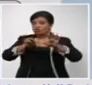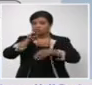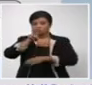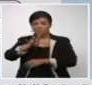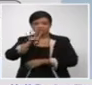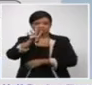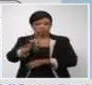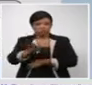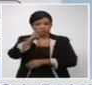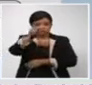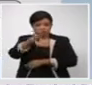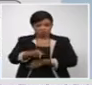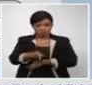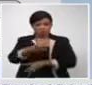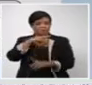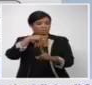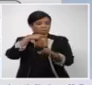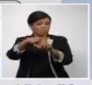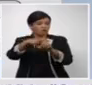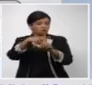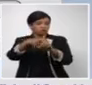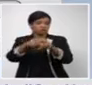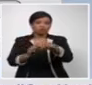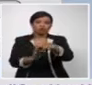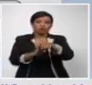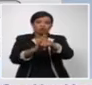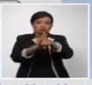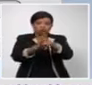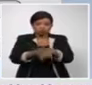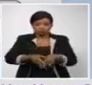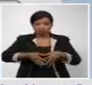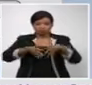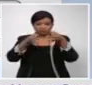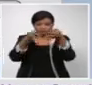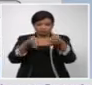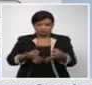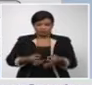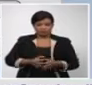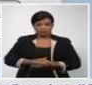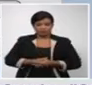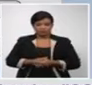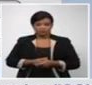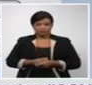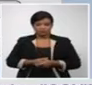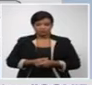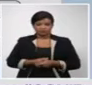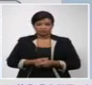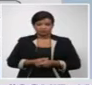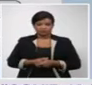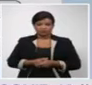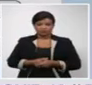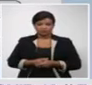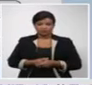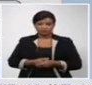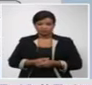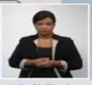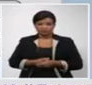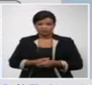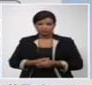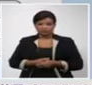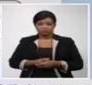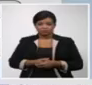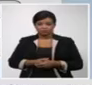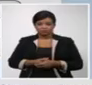personas que se ha diagnosticado la COVID-19 en el día de ayer. Todavía